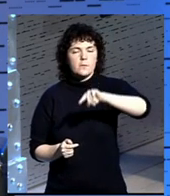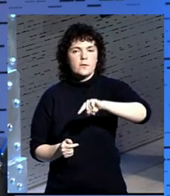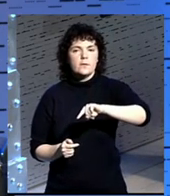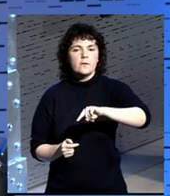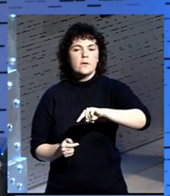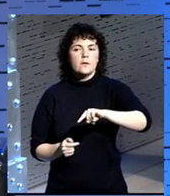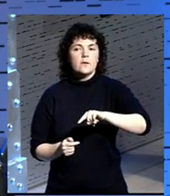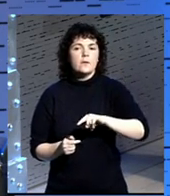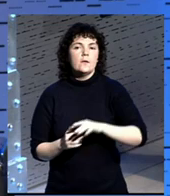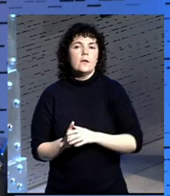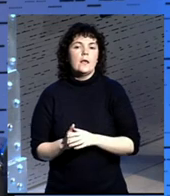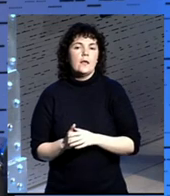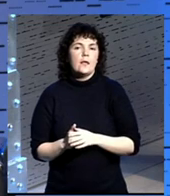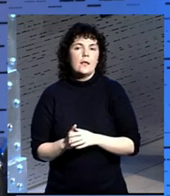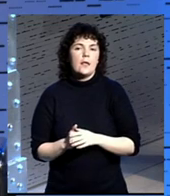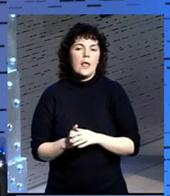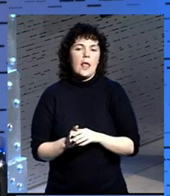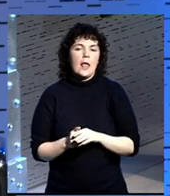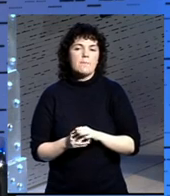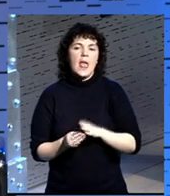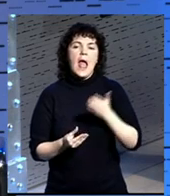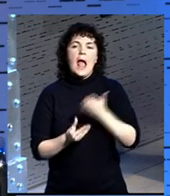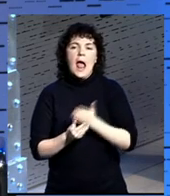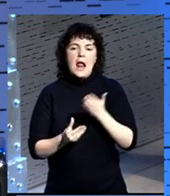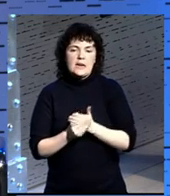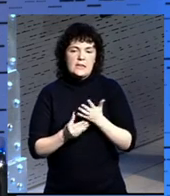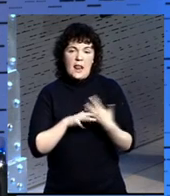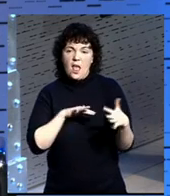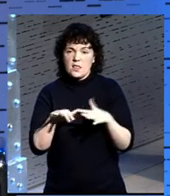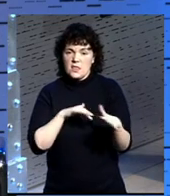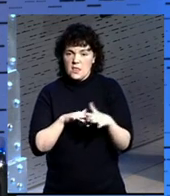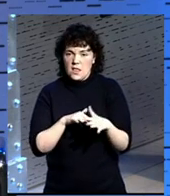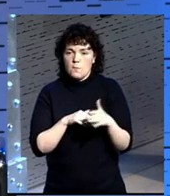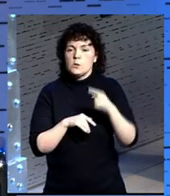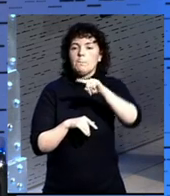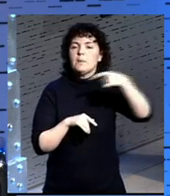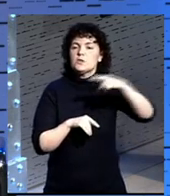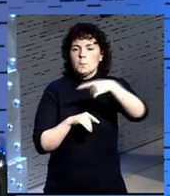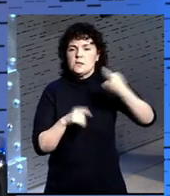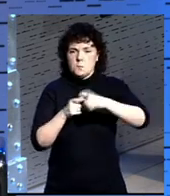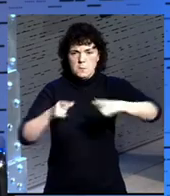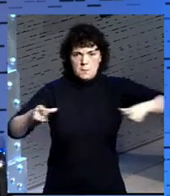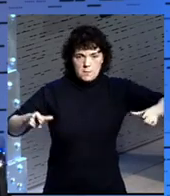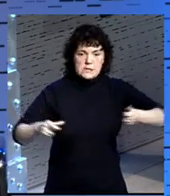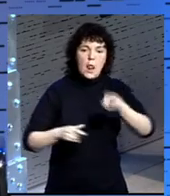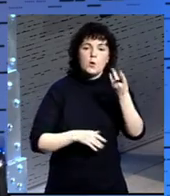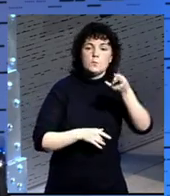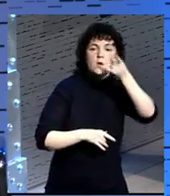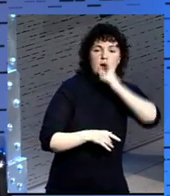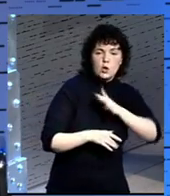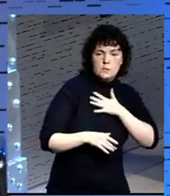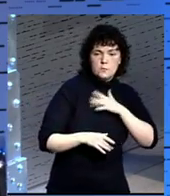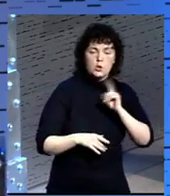se nos han crecido bastante las carteras de activos inmobiliarios a algunos bancos, algunos por errores propios y otros por errores